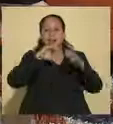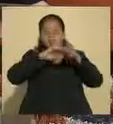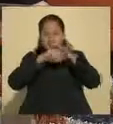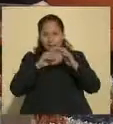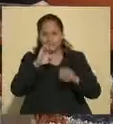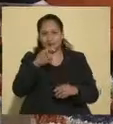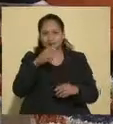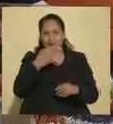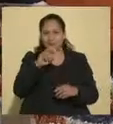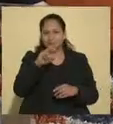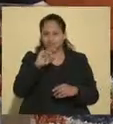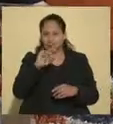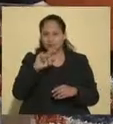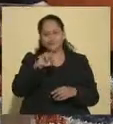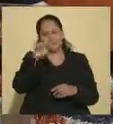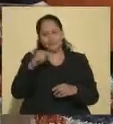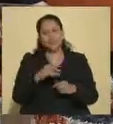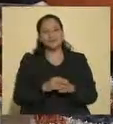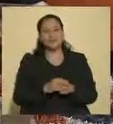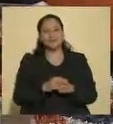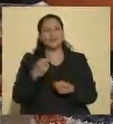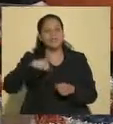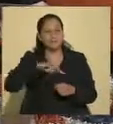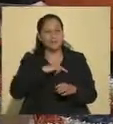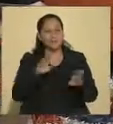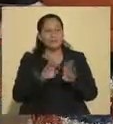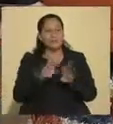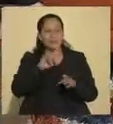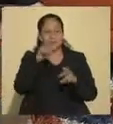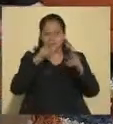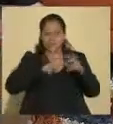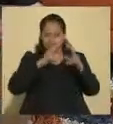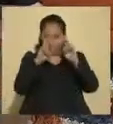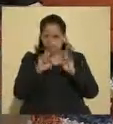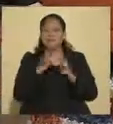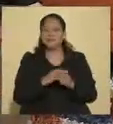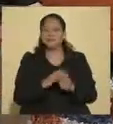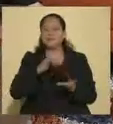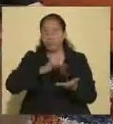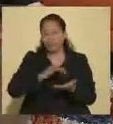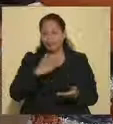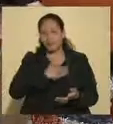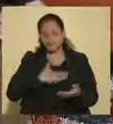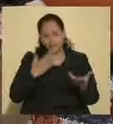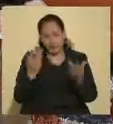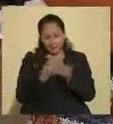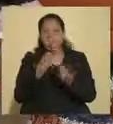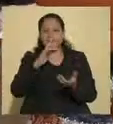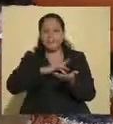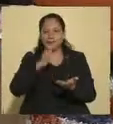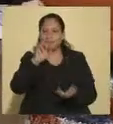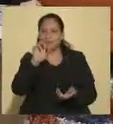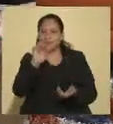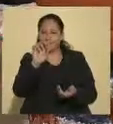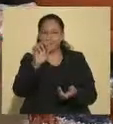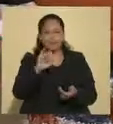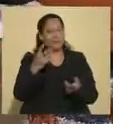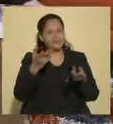Exactamente. Y luego vemos el Y tuyo. luego vemos Va a ser el un del- placer, el mío. como siempre, Claro que tenerte sí. por acá. Muchísimas Claro que sí. gracias, Rosy. Familia No, al Capital,